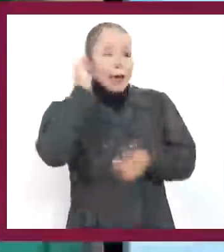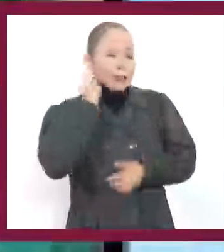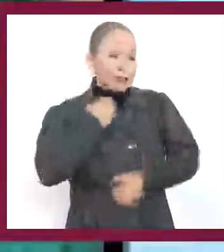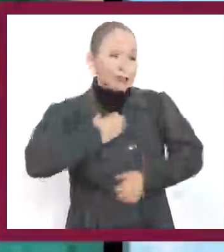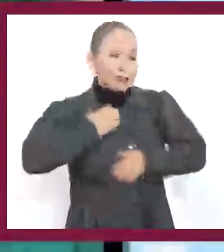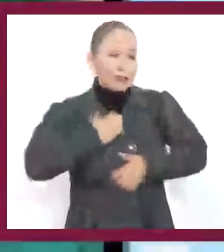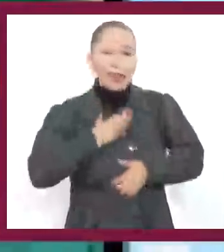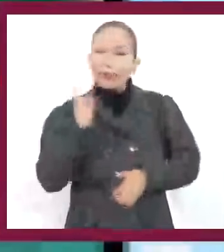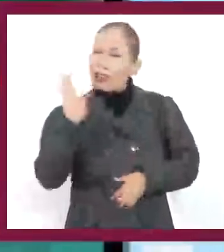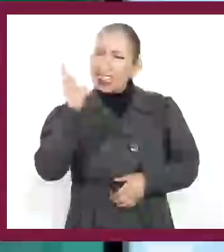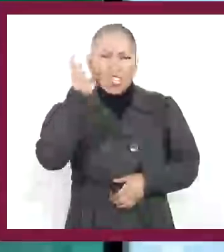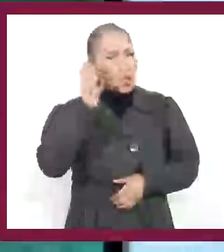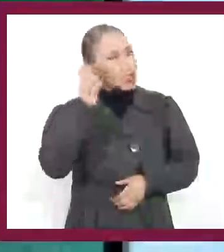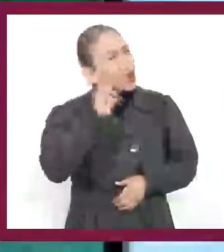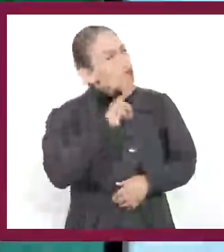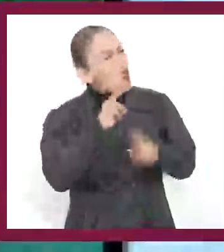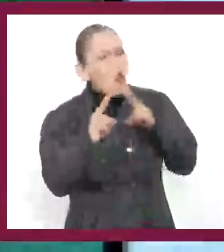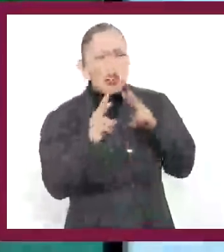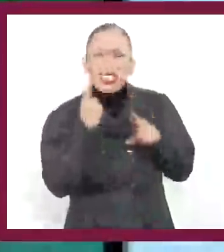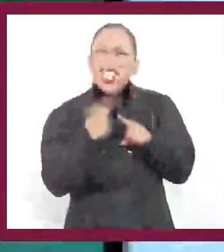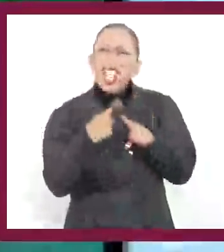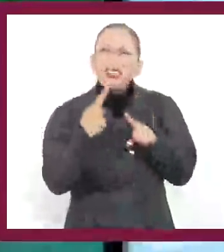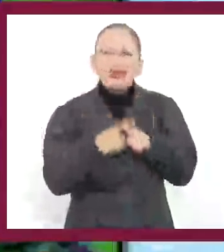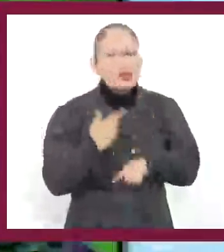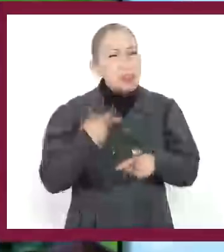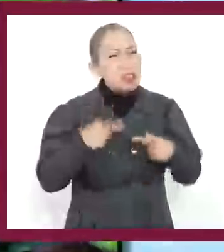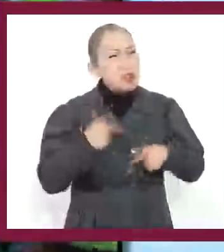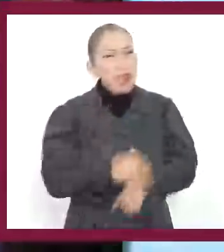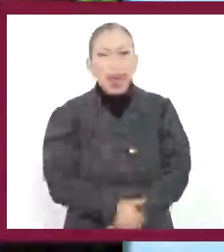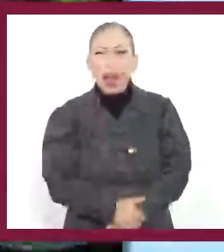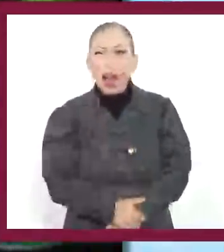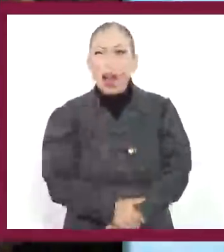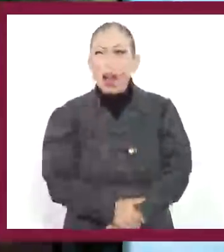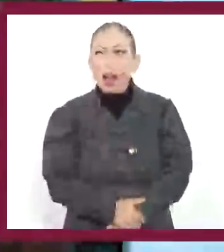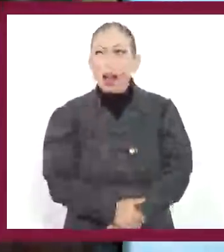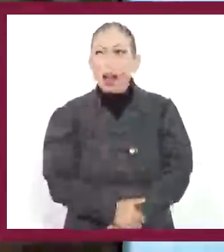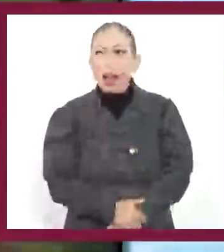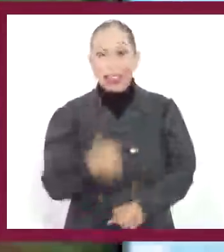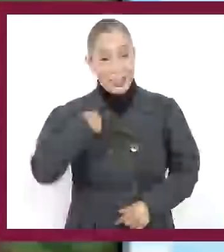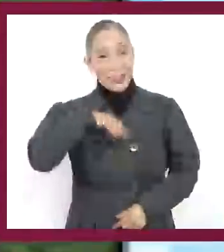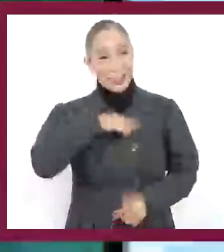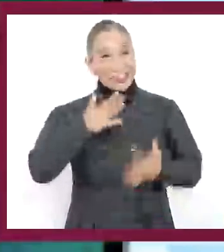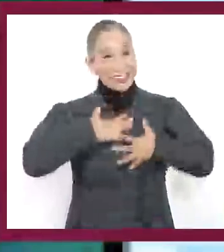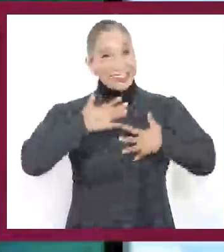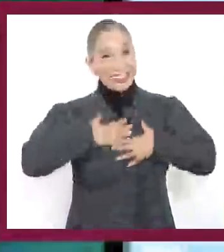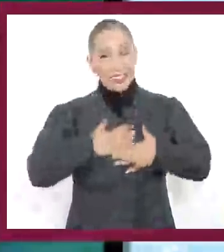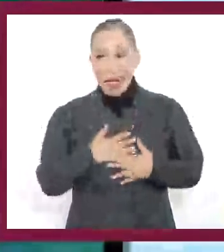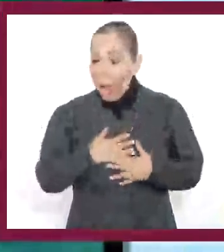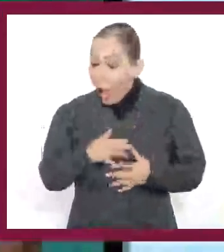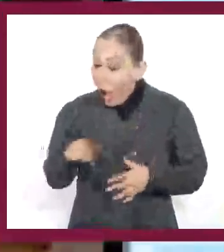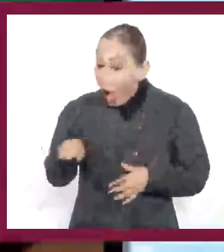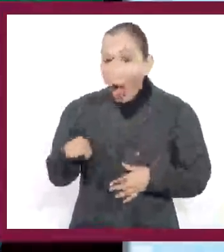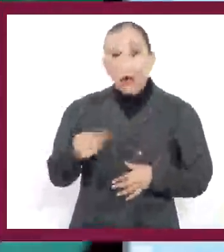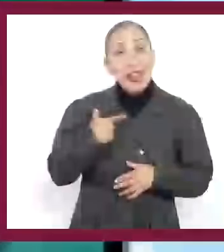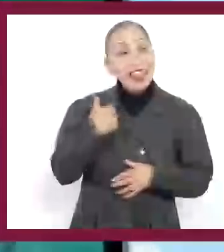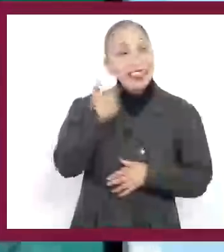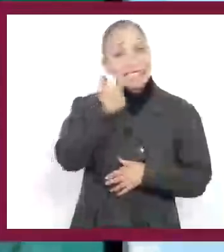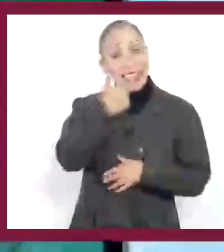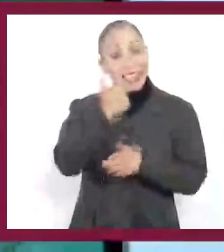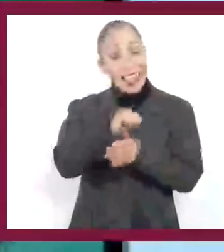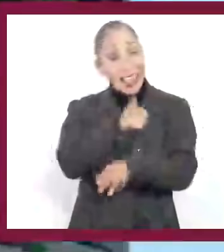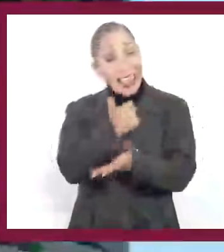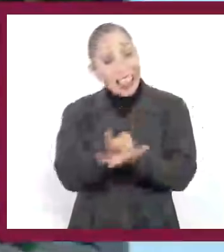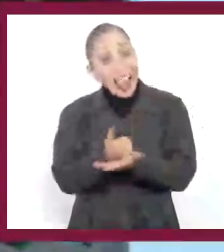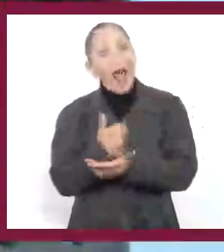Ay, me parece escuchar voces. ¿Quiénes serían? ¡Fuimos nosotros! Ay, ¿ustedes son los 7